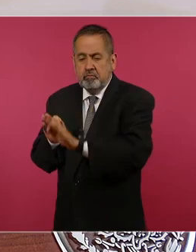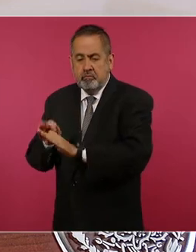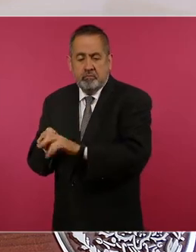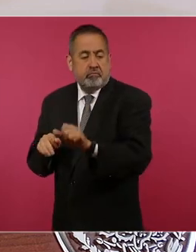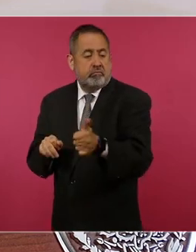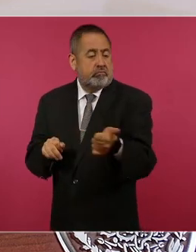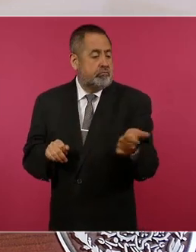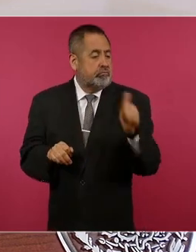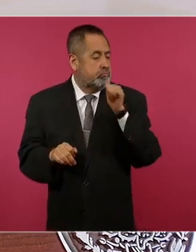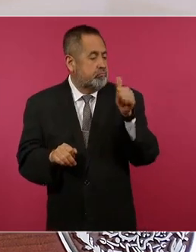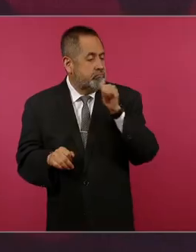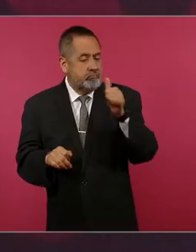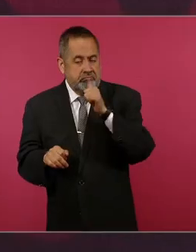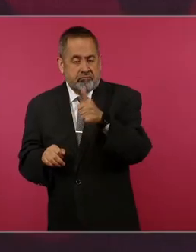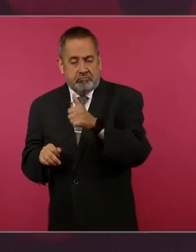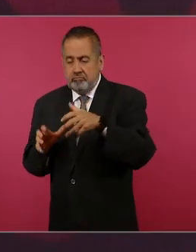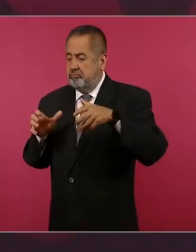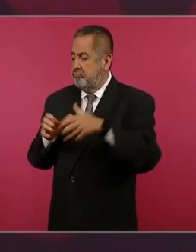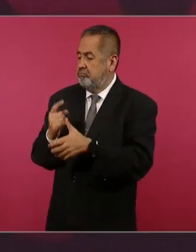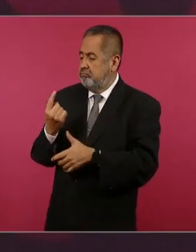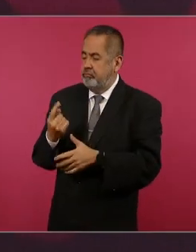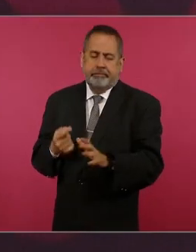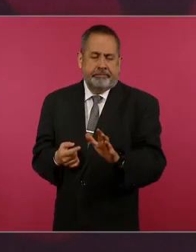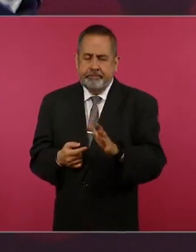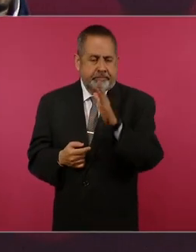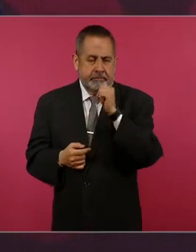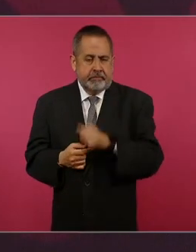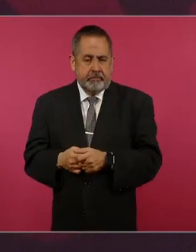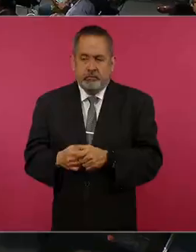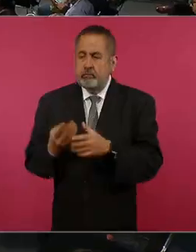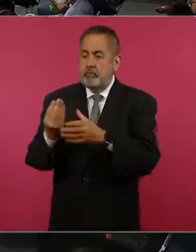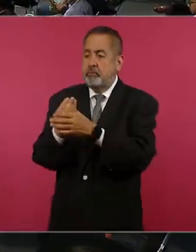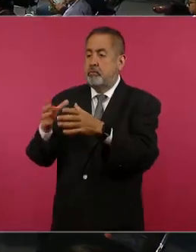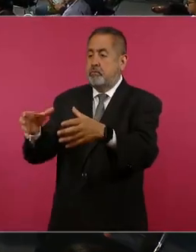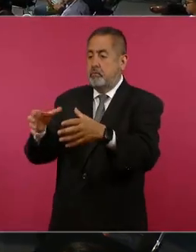de una clase.